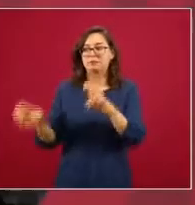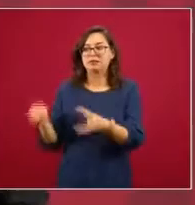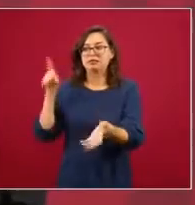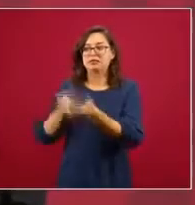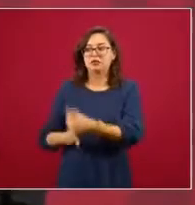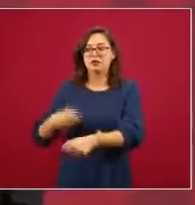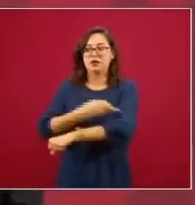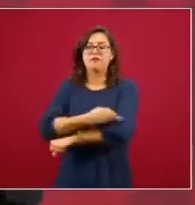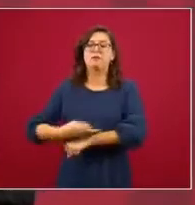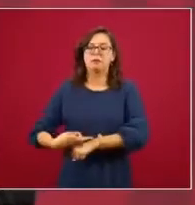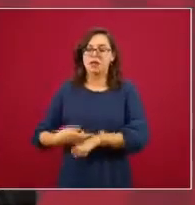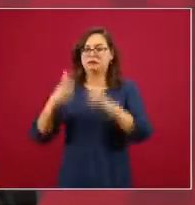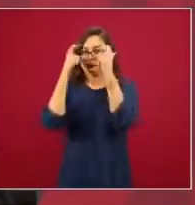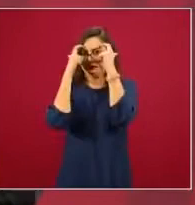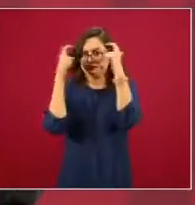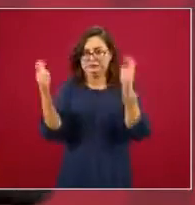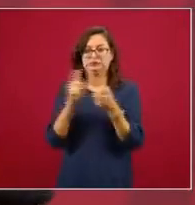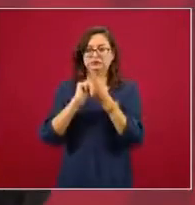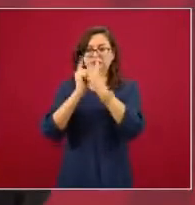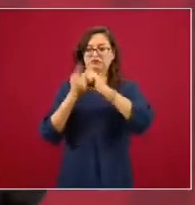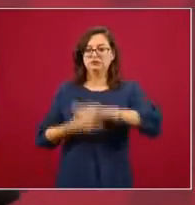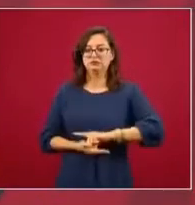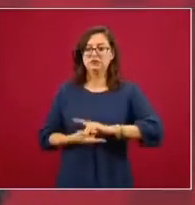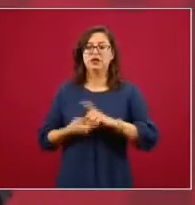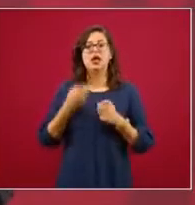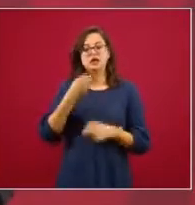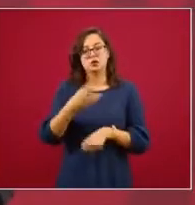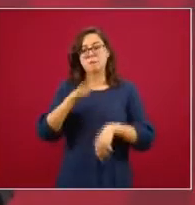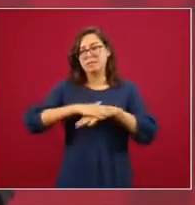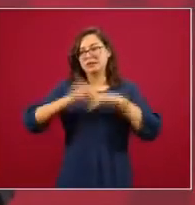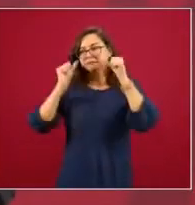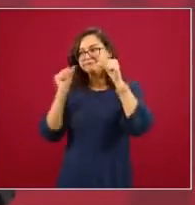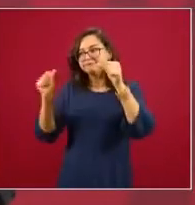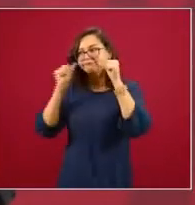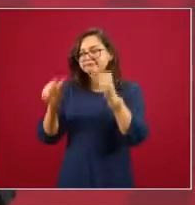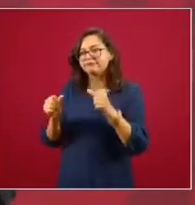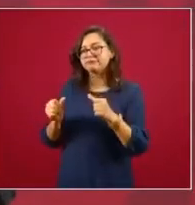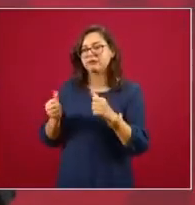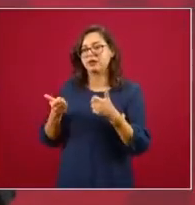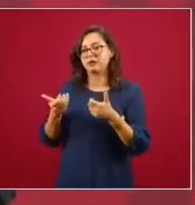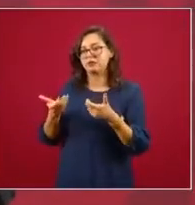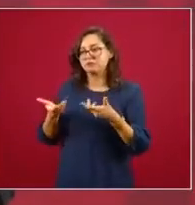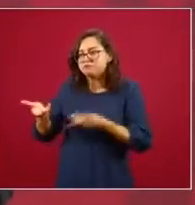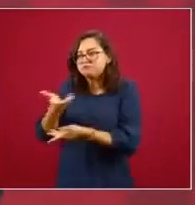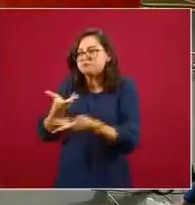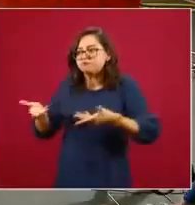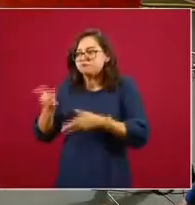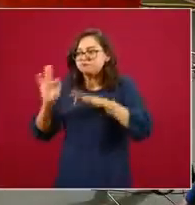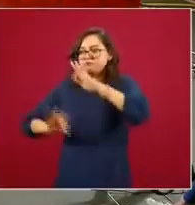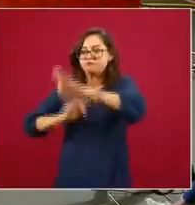presentes y bueno, es donde más se le ha metido todo el trabajo posible para poder darle acompañamiento a estos jóvenes.